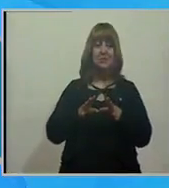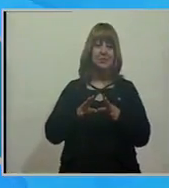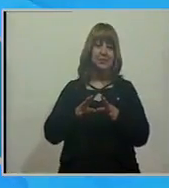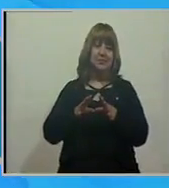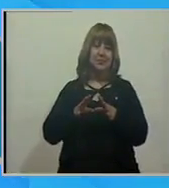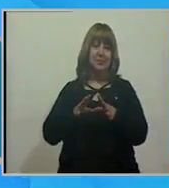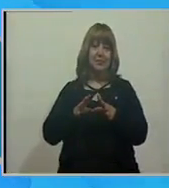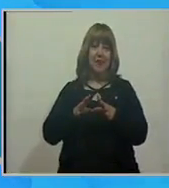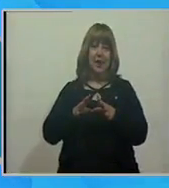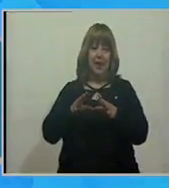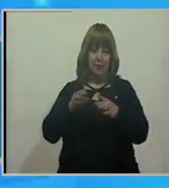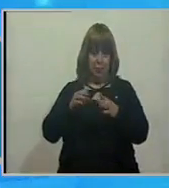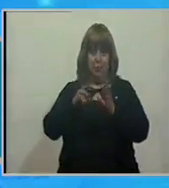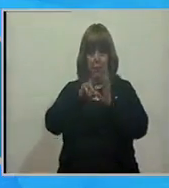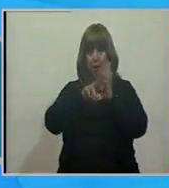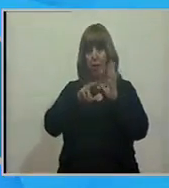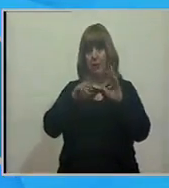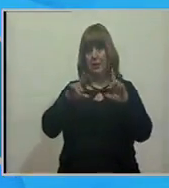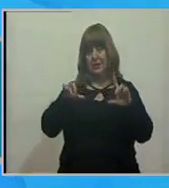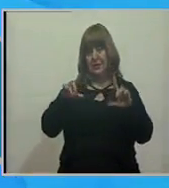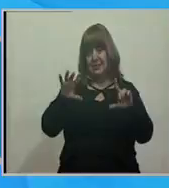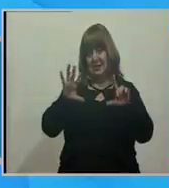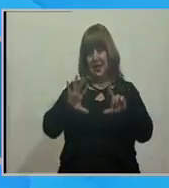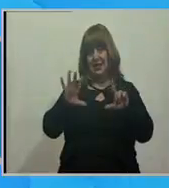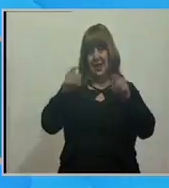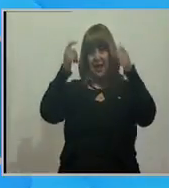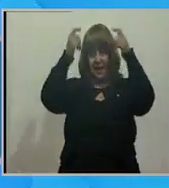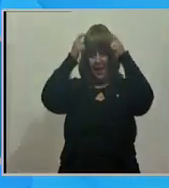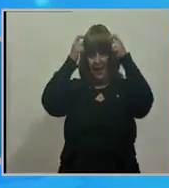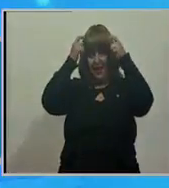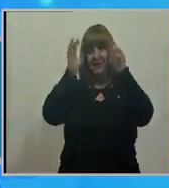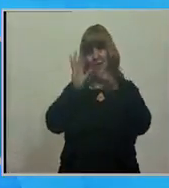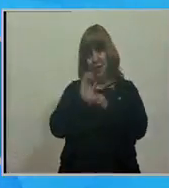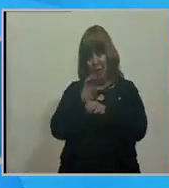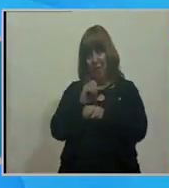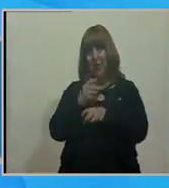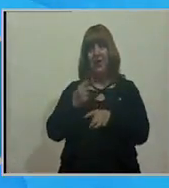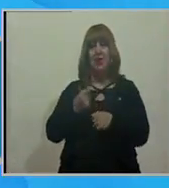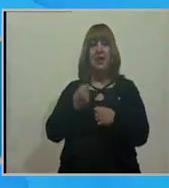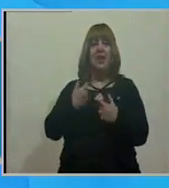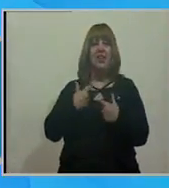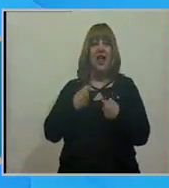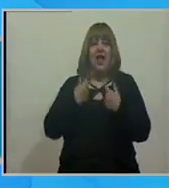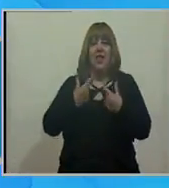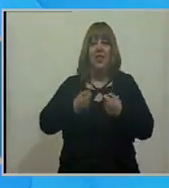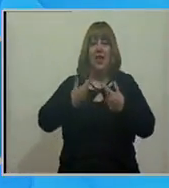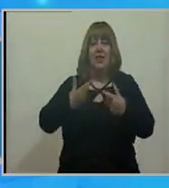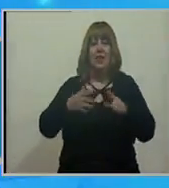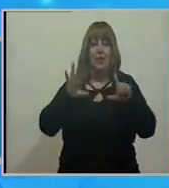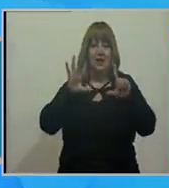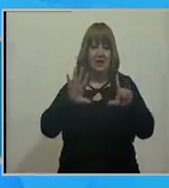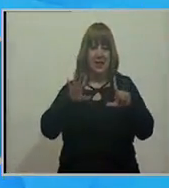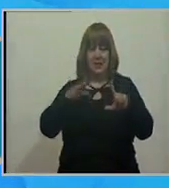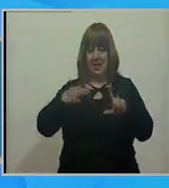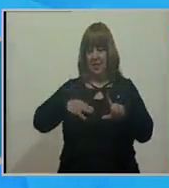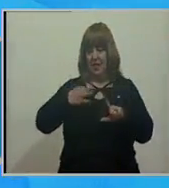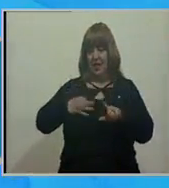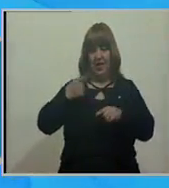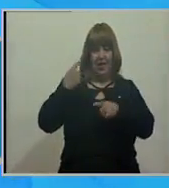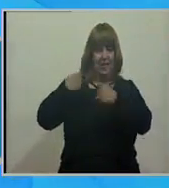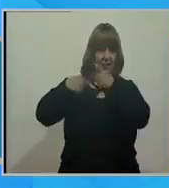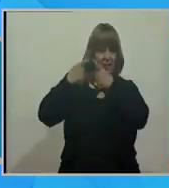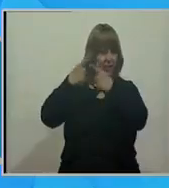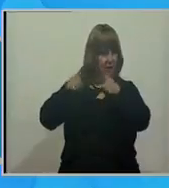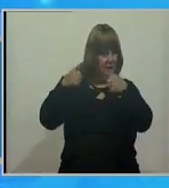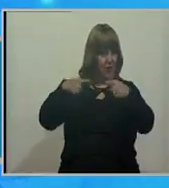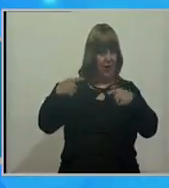desde Siete Reinas, en saber qué realmente esa persona puede dar, porque, ajá, son siete historias diferentes ante tanta gente,